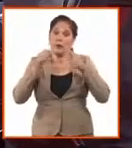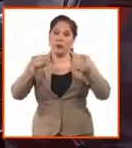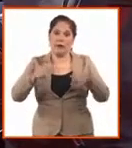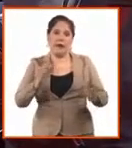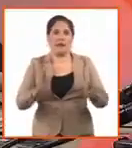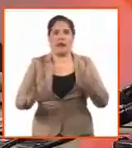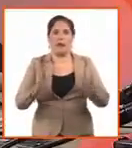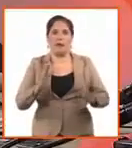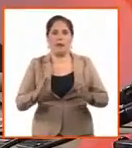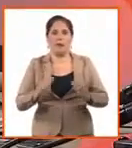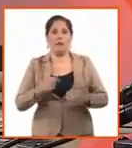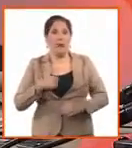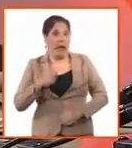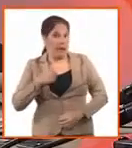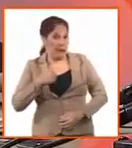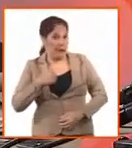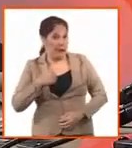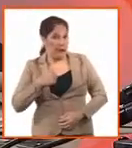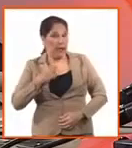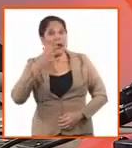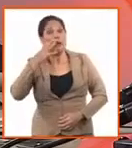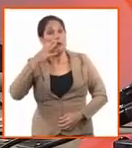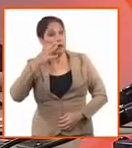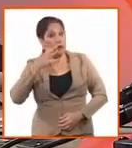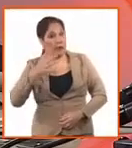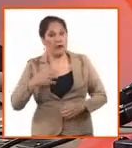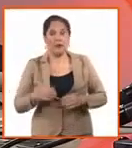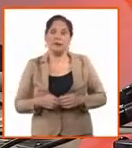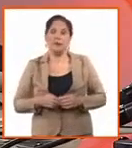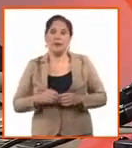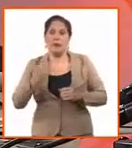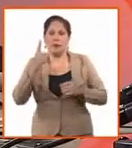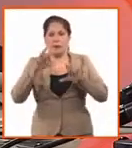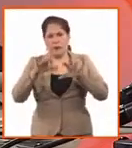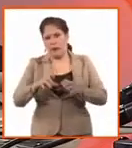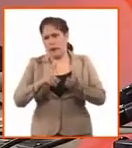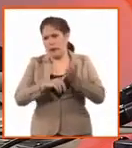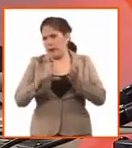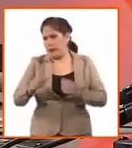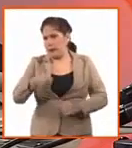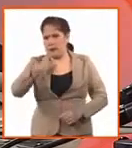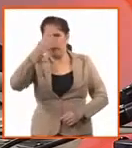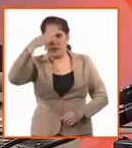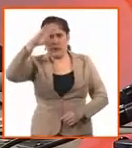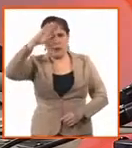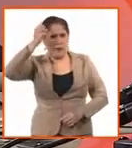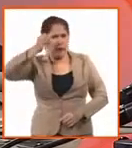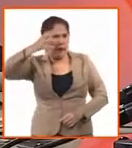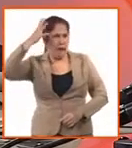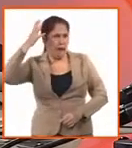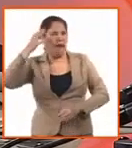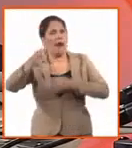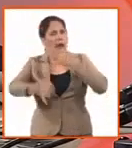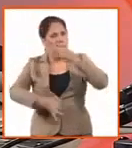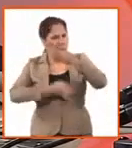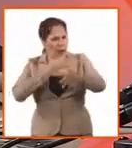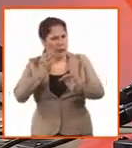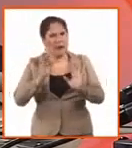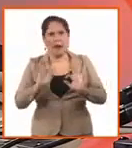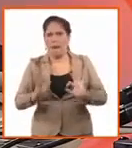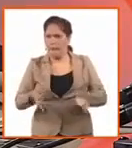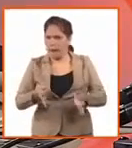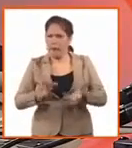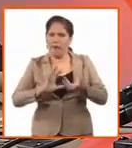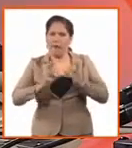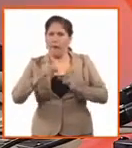creo que uno de los llamados importantes que ha hecho el primer secreta de partido presidente de la república déjenla en marcha precisamente por esa